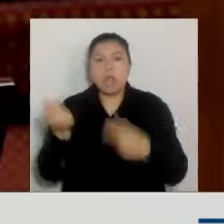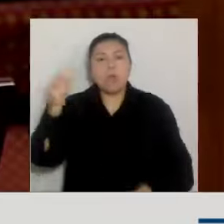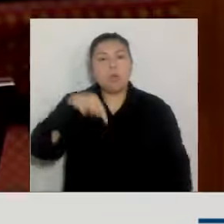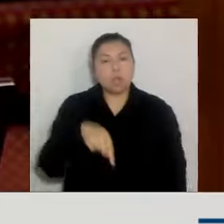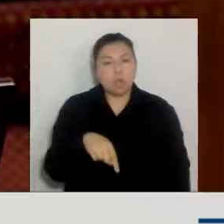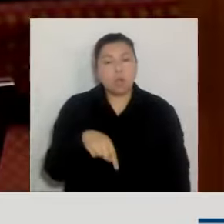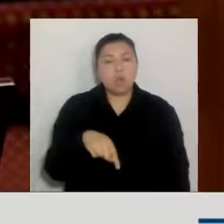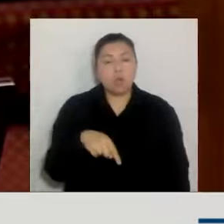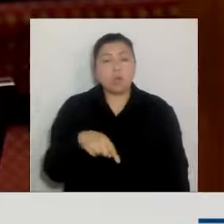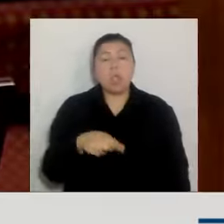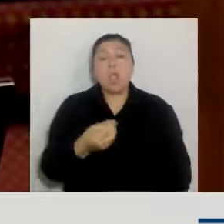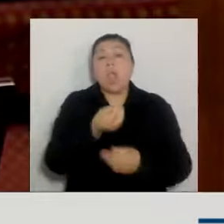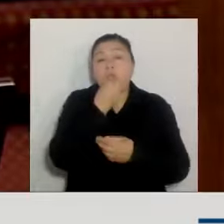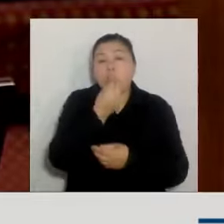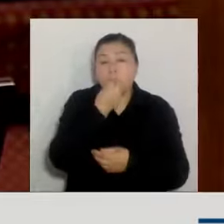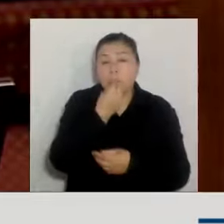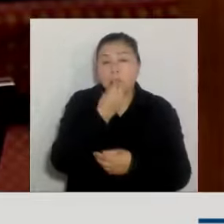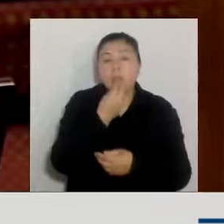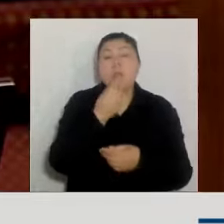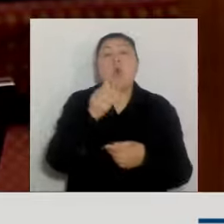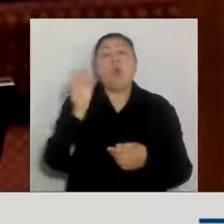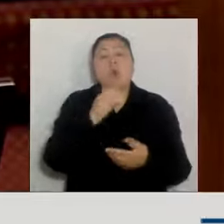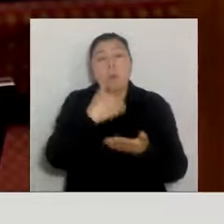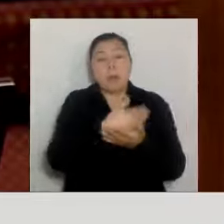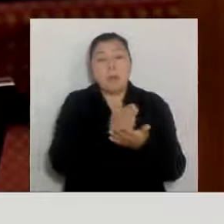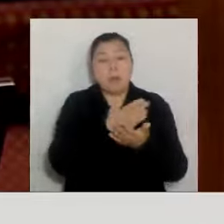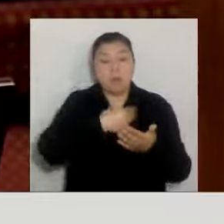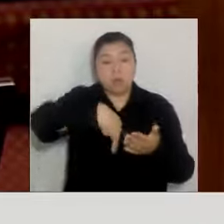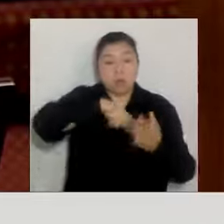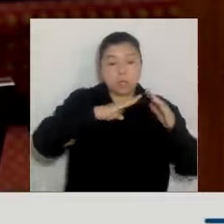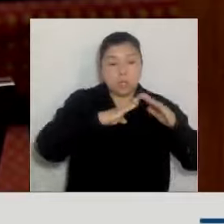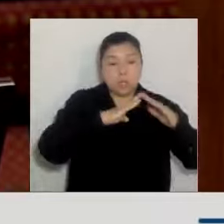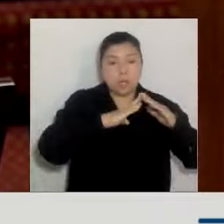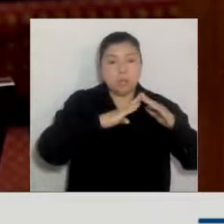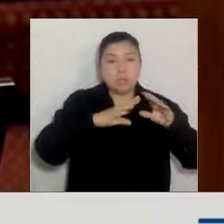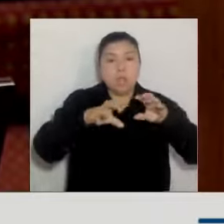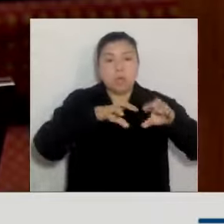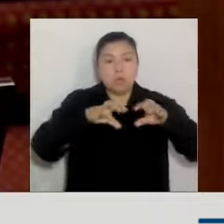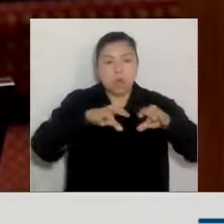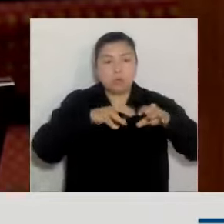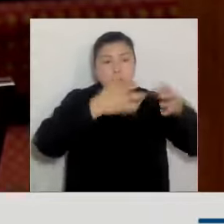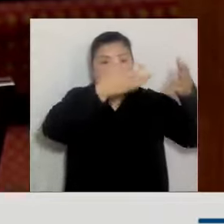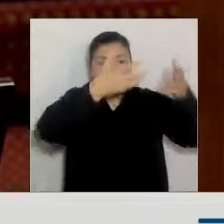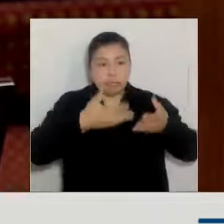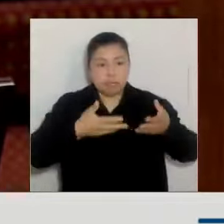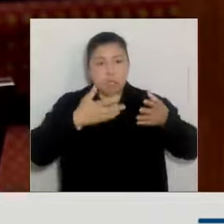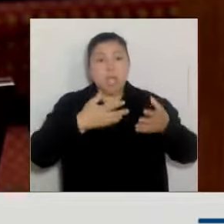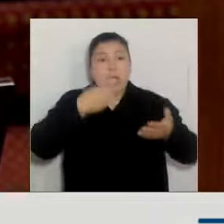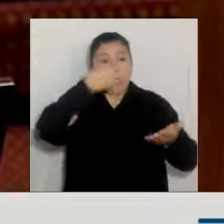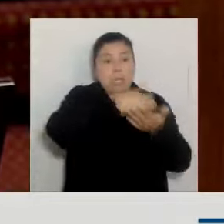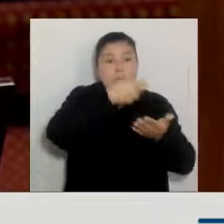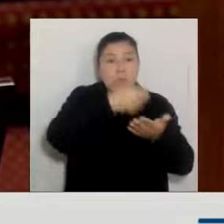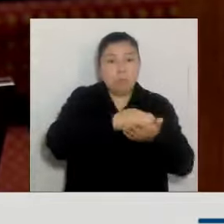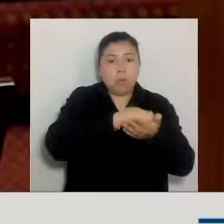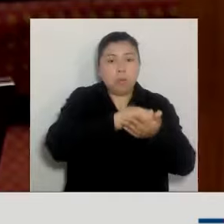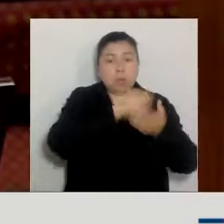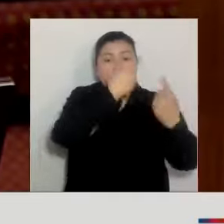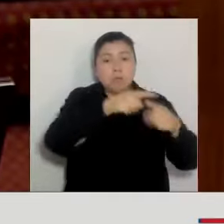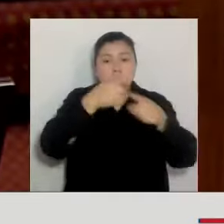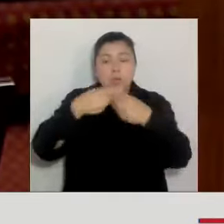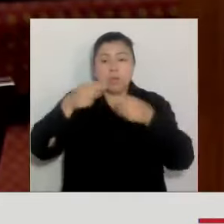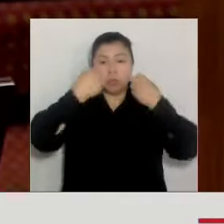consumiendo o lo que estamos preparando en nuestras casas con los insumos que nos llegan y que compramos en los distintos supermercados